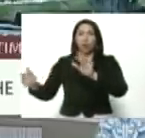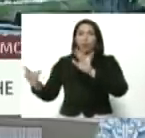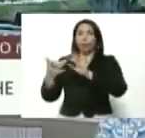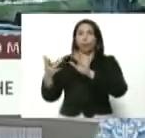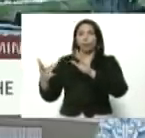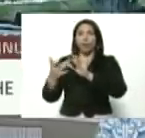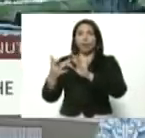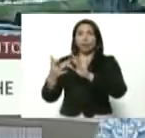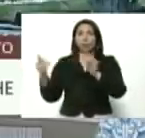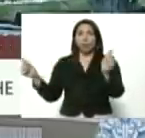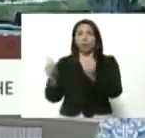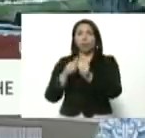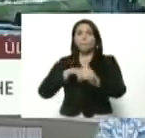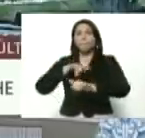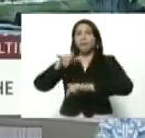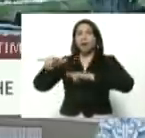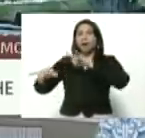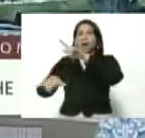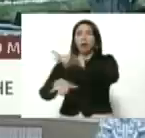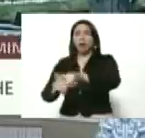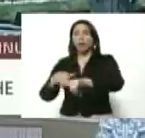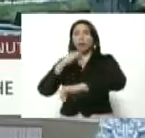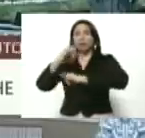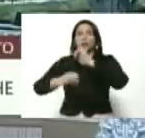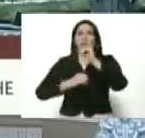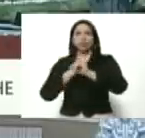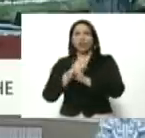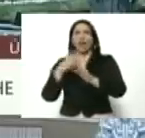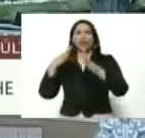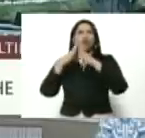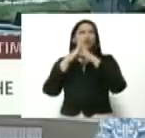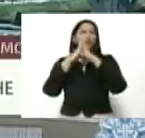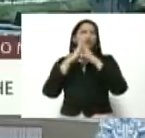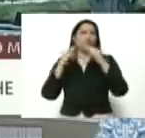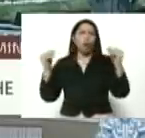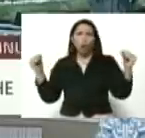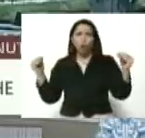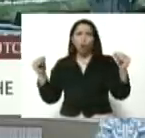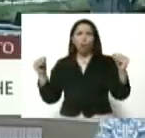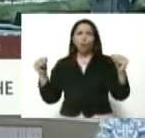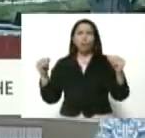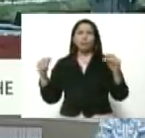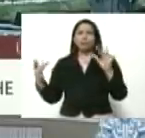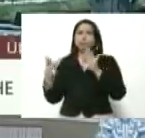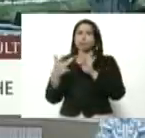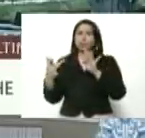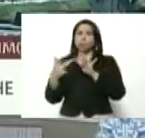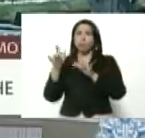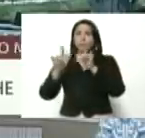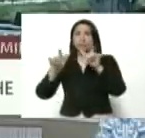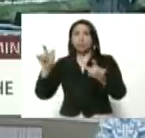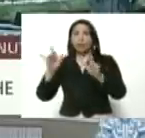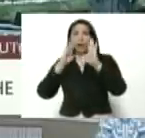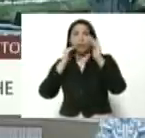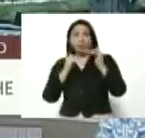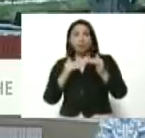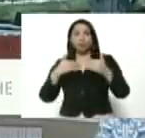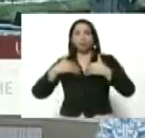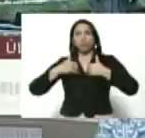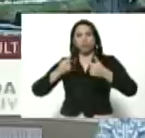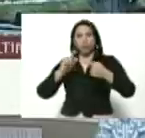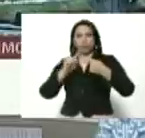internacional todos relacionados a personal de atención bien sea de seguridad